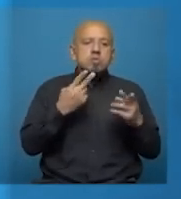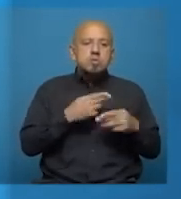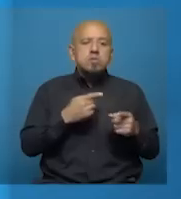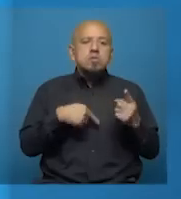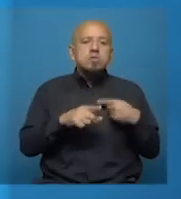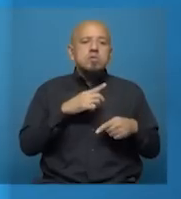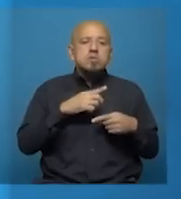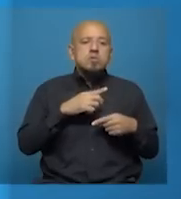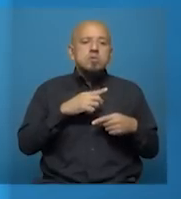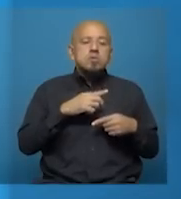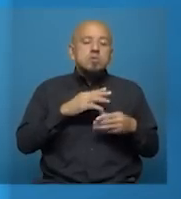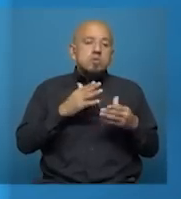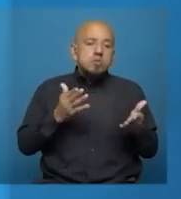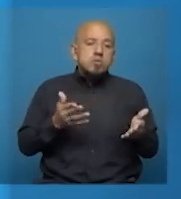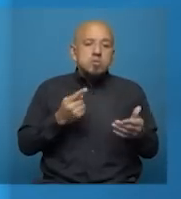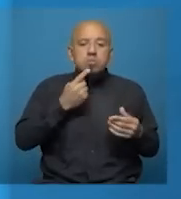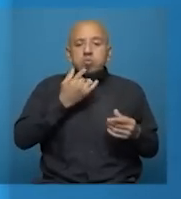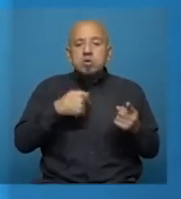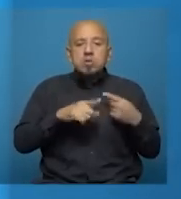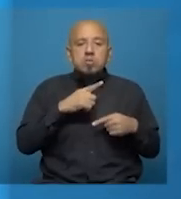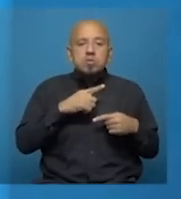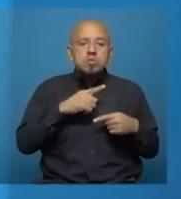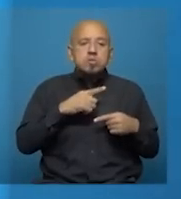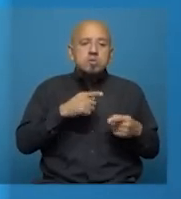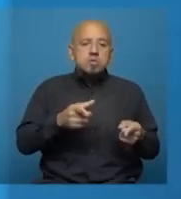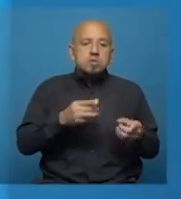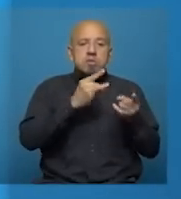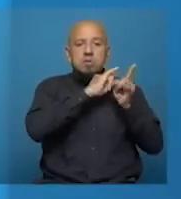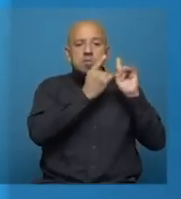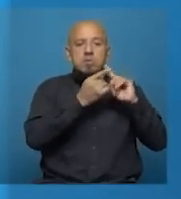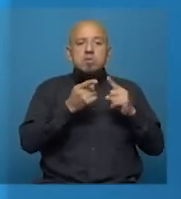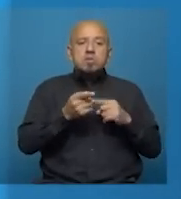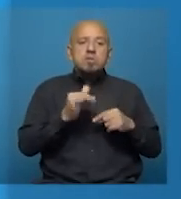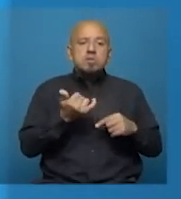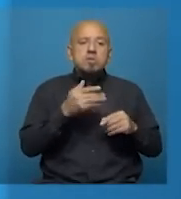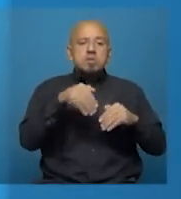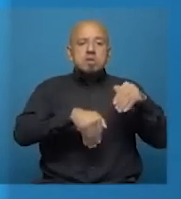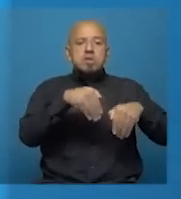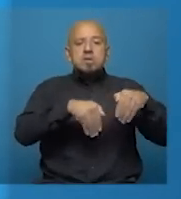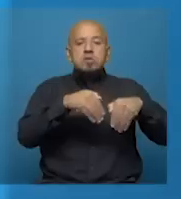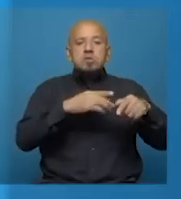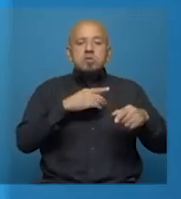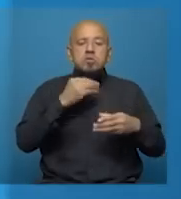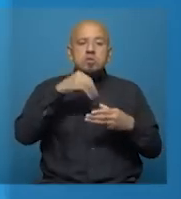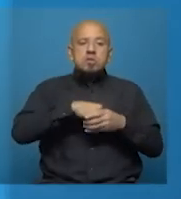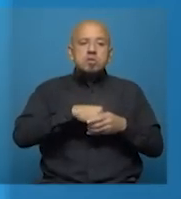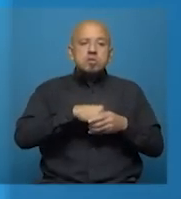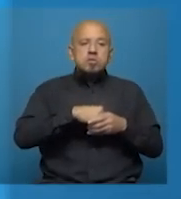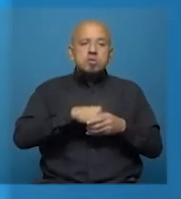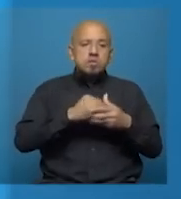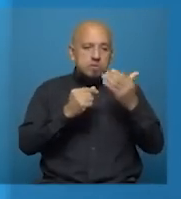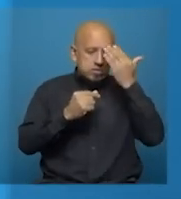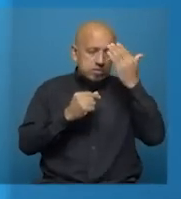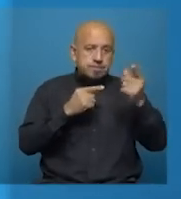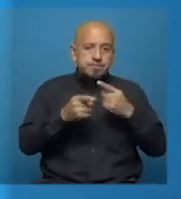hecho perder peso, por ejemplo, en las bancadas parlamentarias. Ya la elección interna del Frente Amplio mostró a